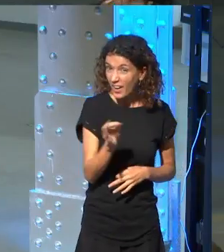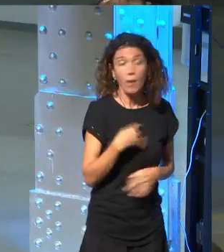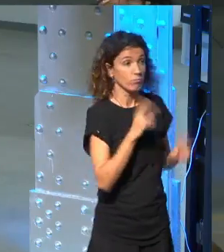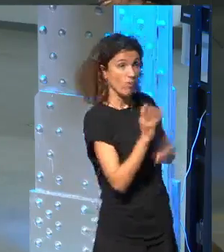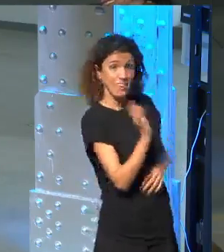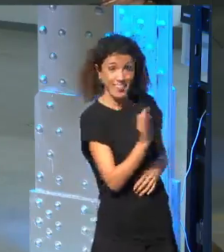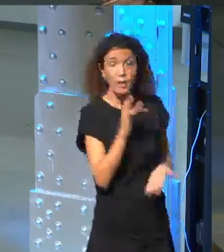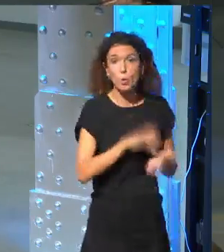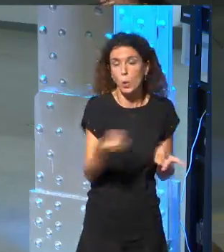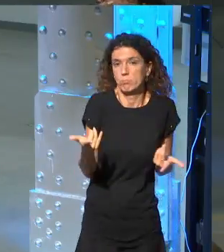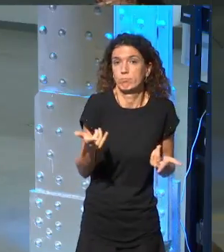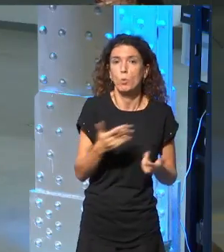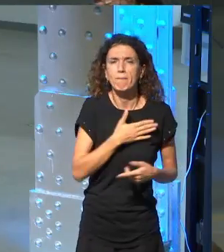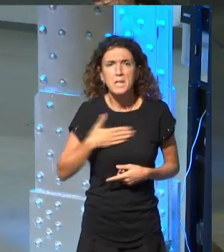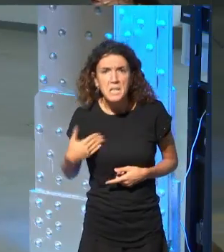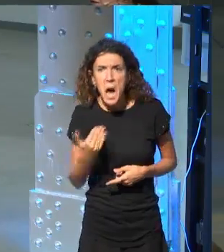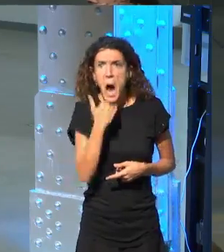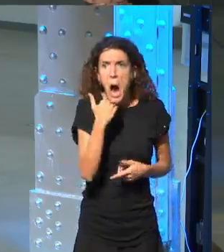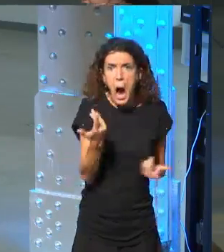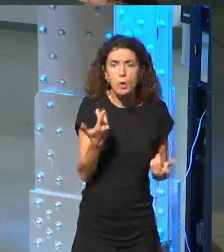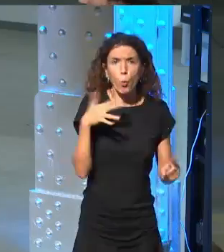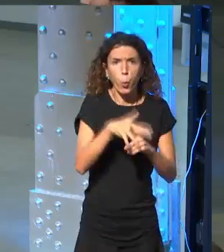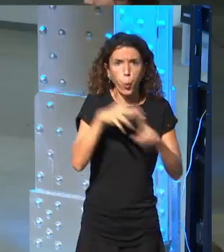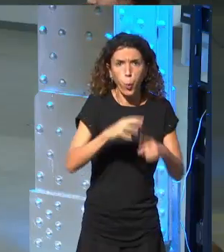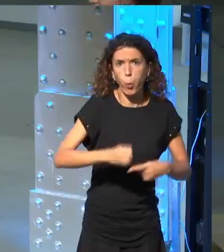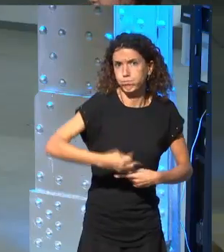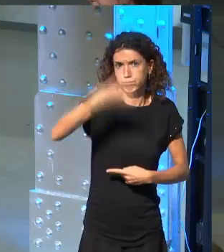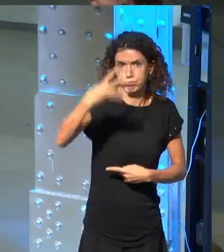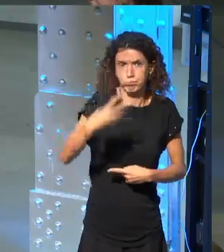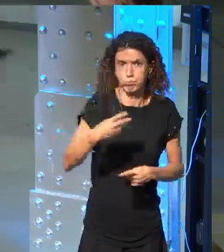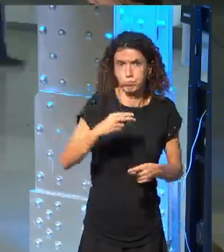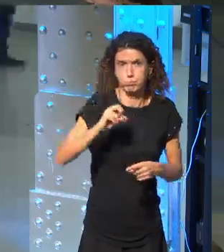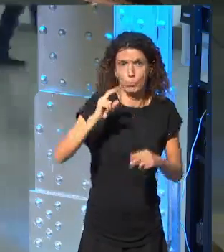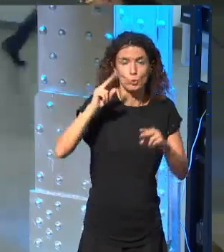verdad. No había tampoco una intención de ser trending topic mundial. Era...